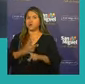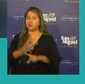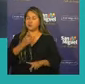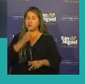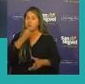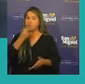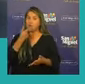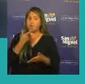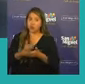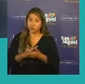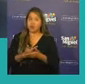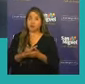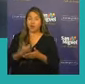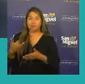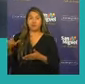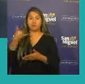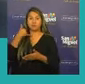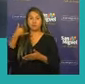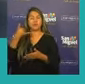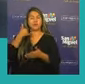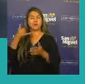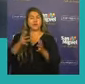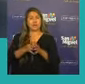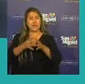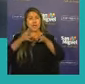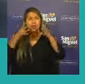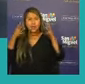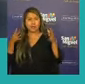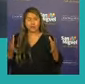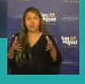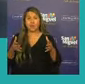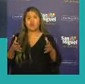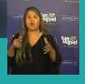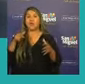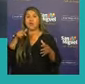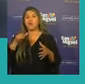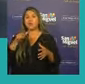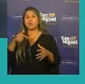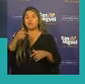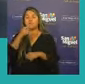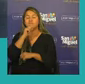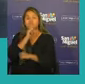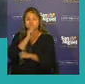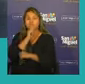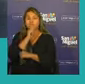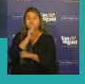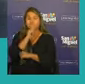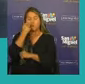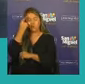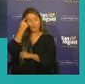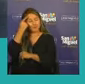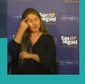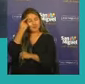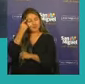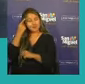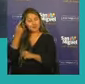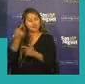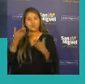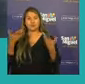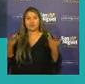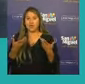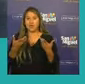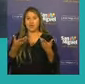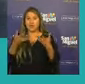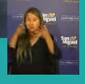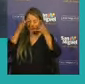denuncia es muy grande, lo que incluso nos ha hecho a tener y a pensar,